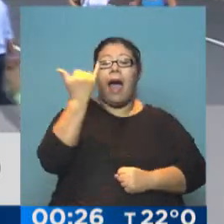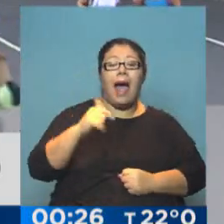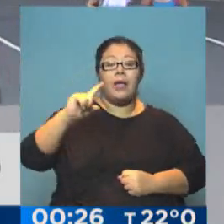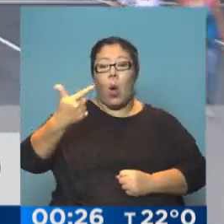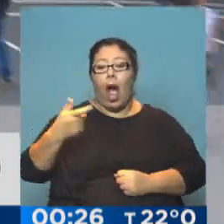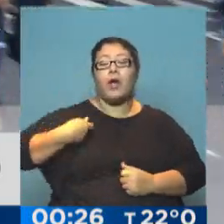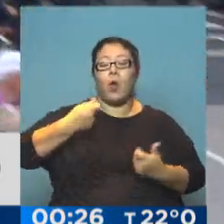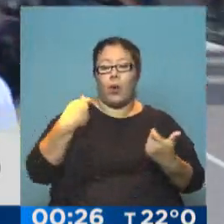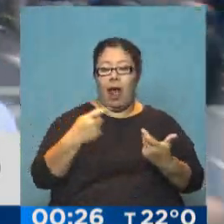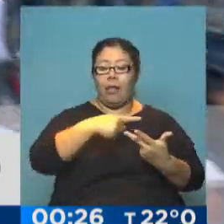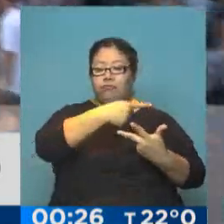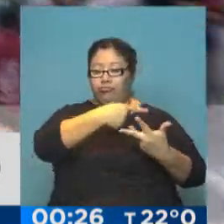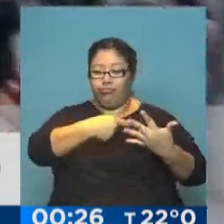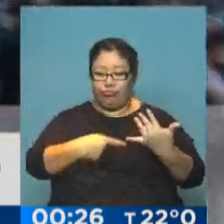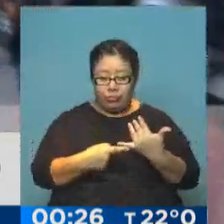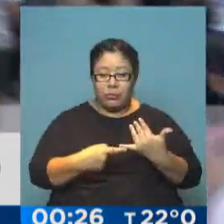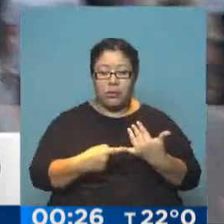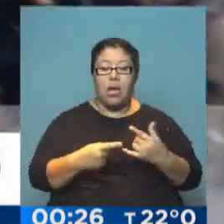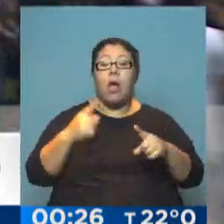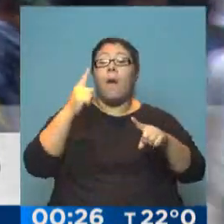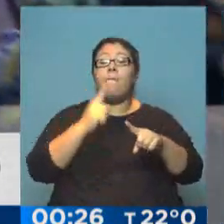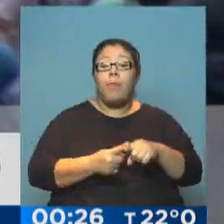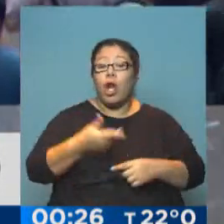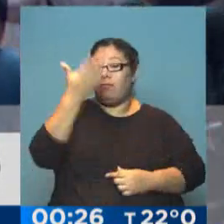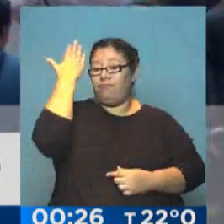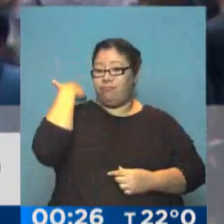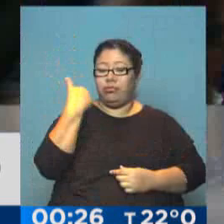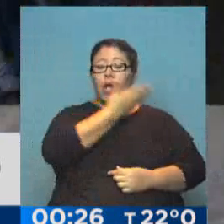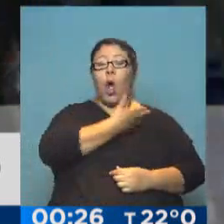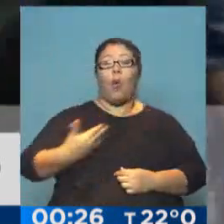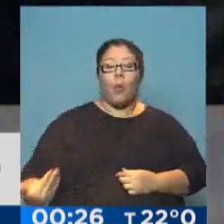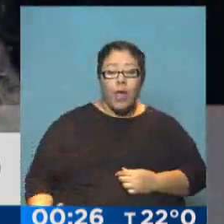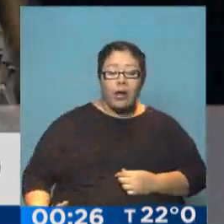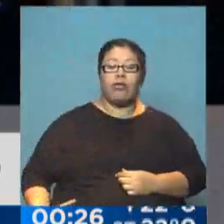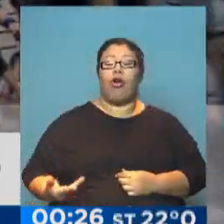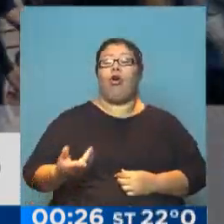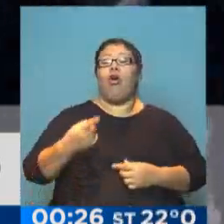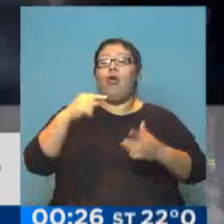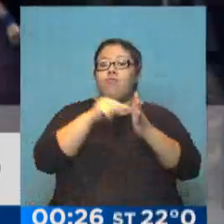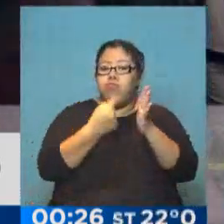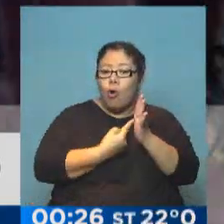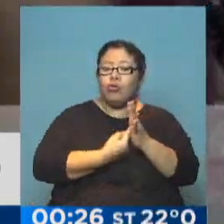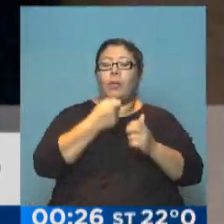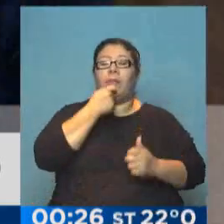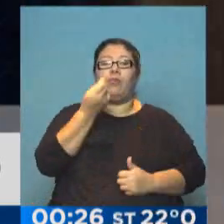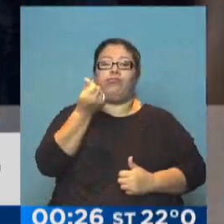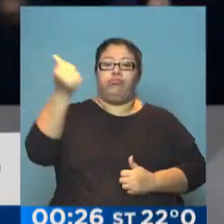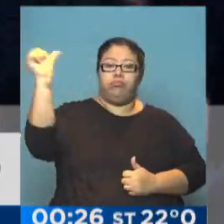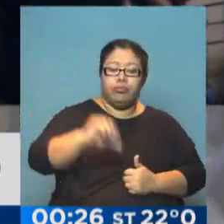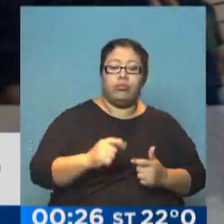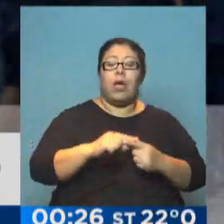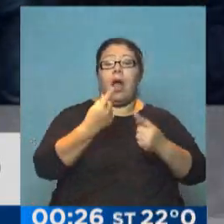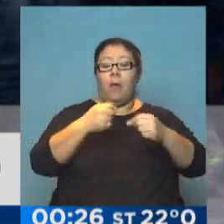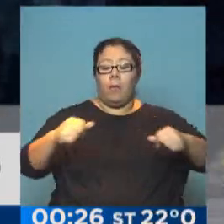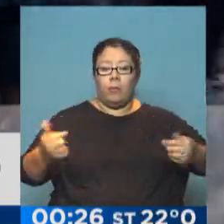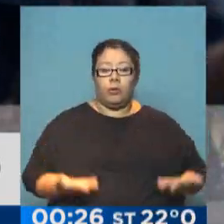jubilados, teniendo en cuenta las medidas que se han tomado en los últimos días, la devaluación, los grandes aumentos de precios que ha habido